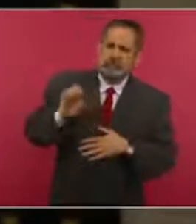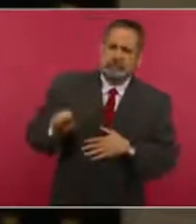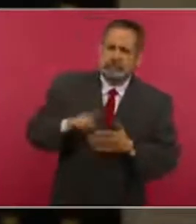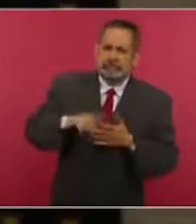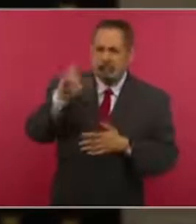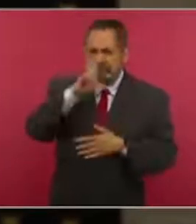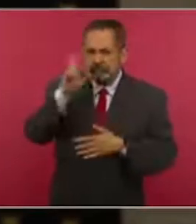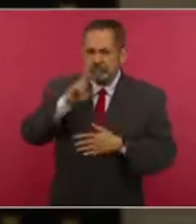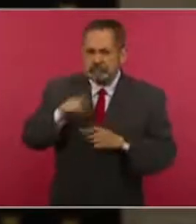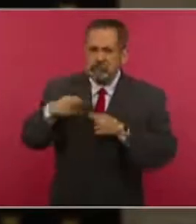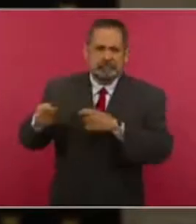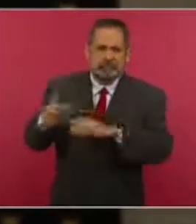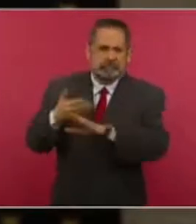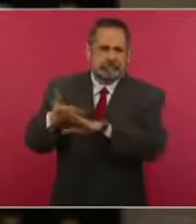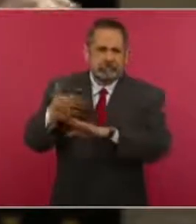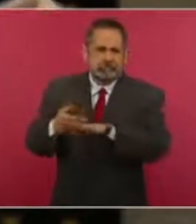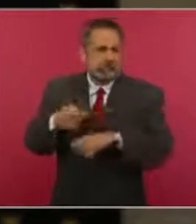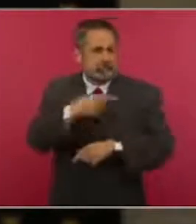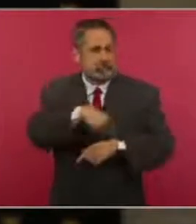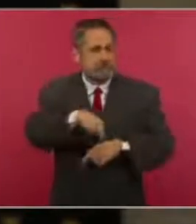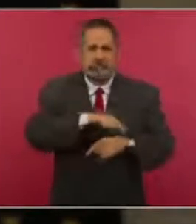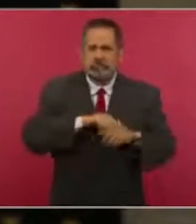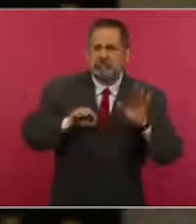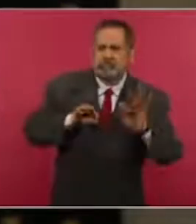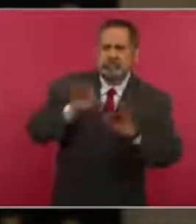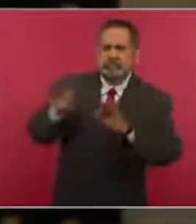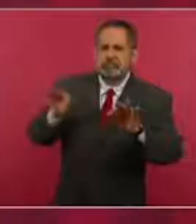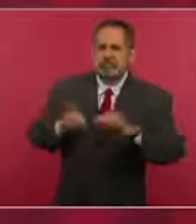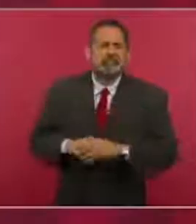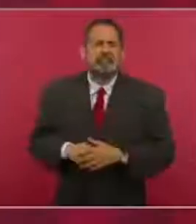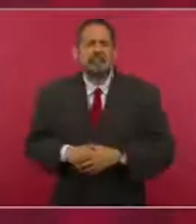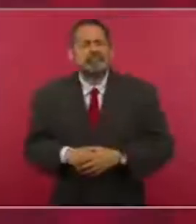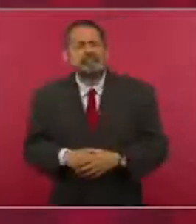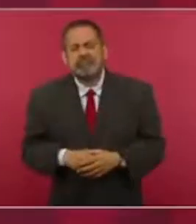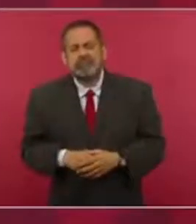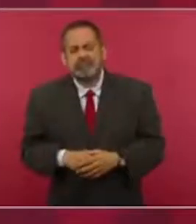gente de aquí de oposición que esté creando una rusofobia en México? No, pero